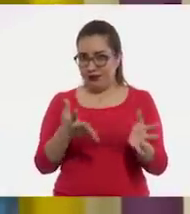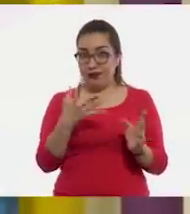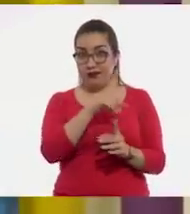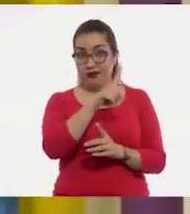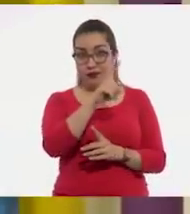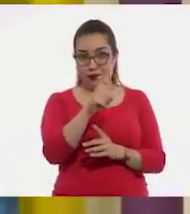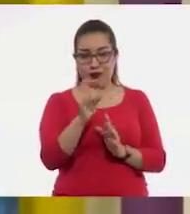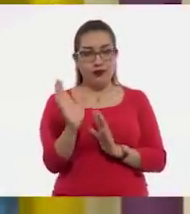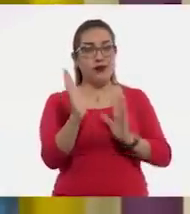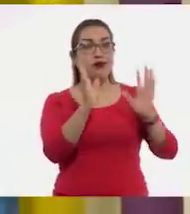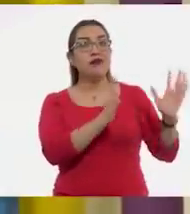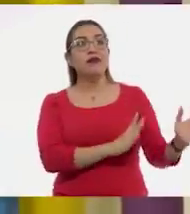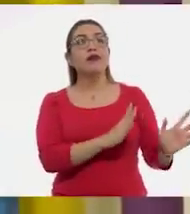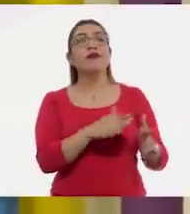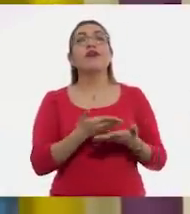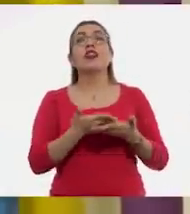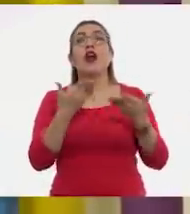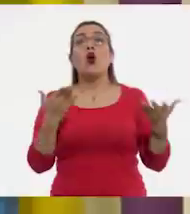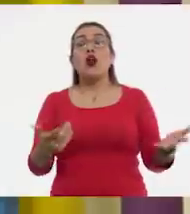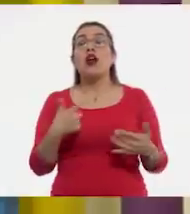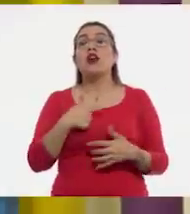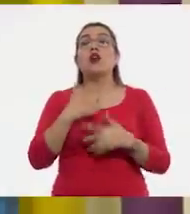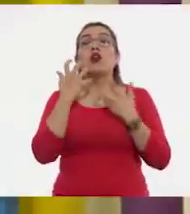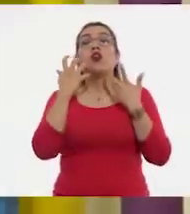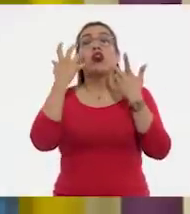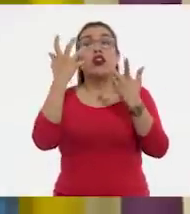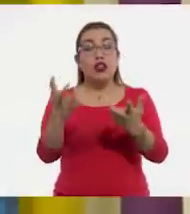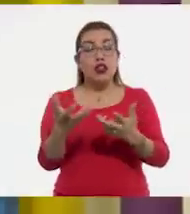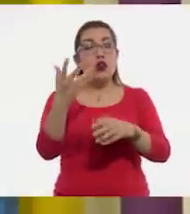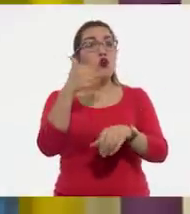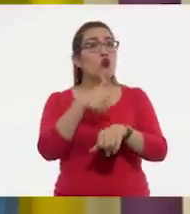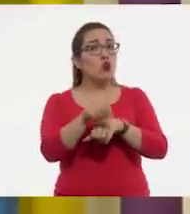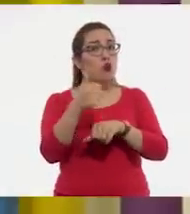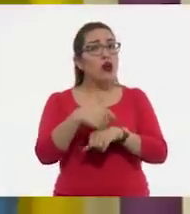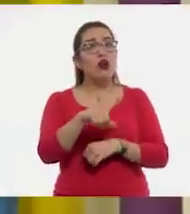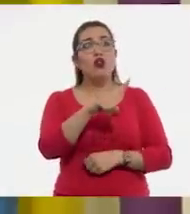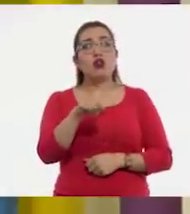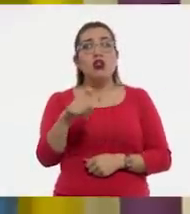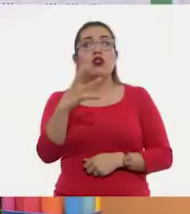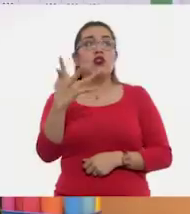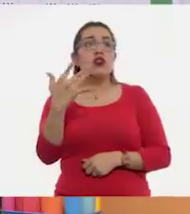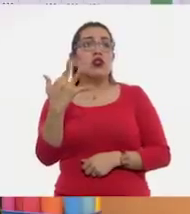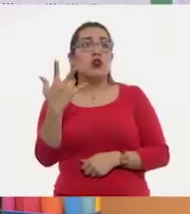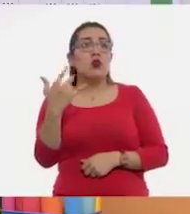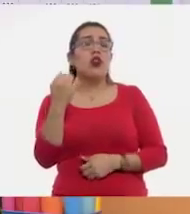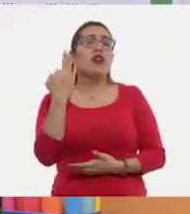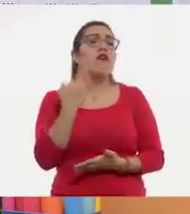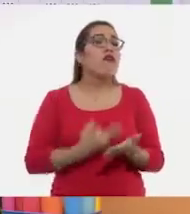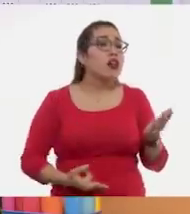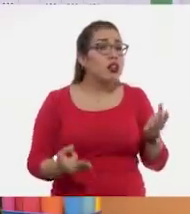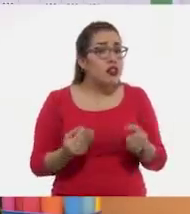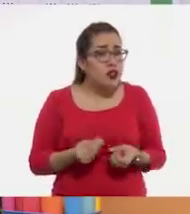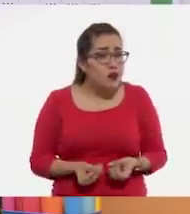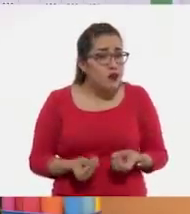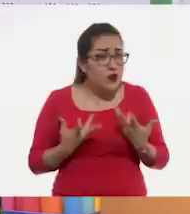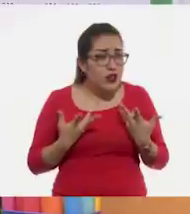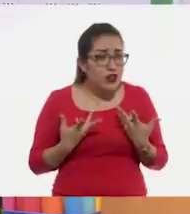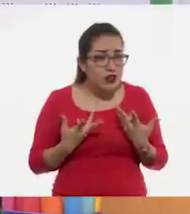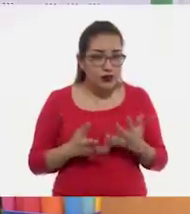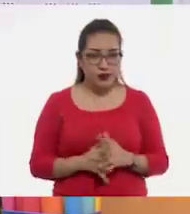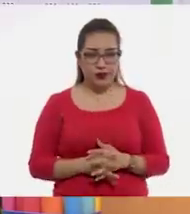yo quisiera llegar al número 150, ¿cuántas tiras me faltan? Al 150. Si ya tengo